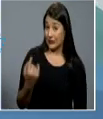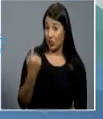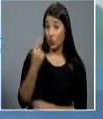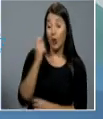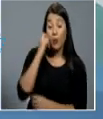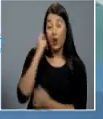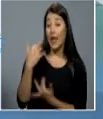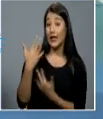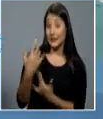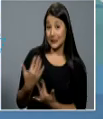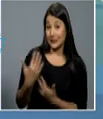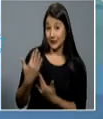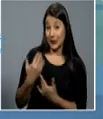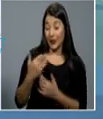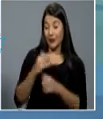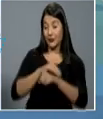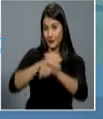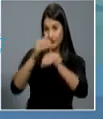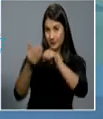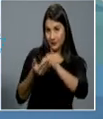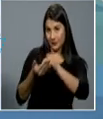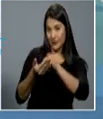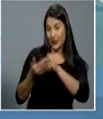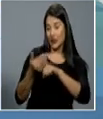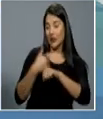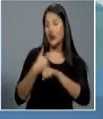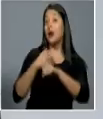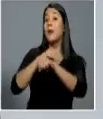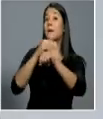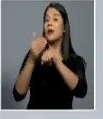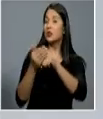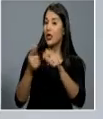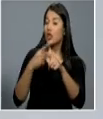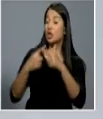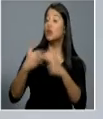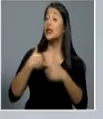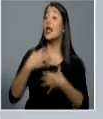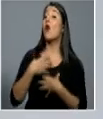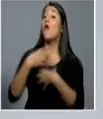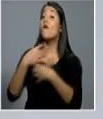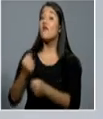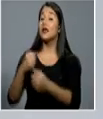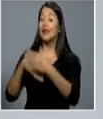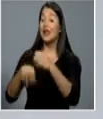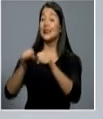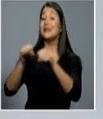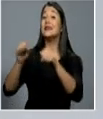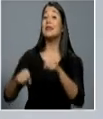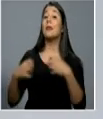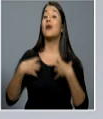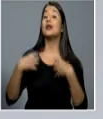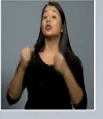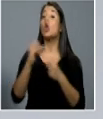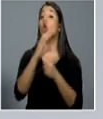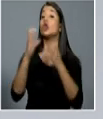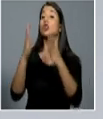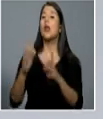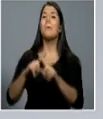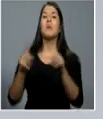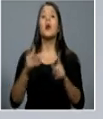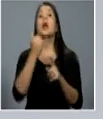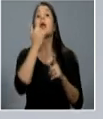mujer espera un hijo en la actualidad en Costa Rica, tiene esa confianza en el sistema de salud costarricense. ¿Qué pasa en países como, por